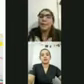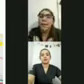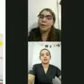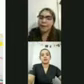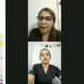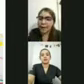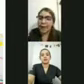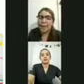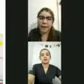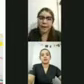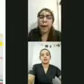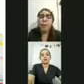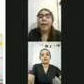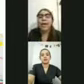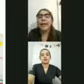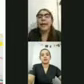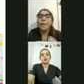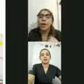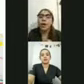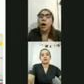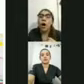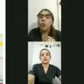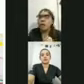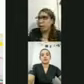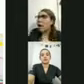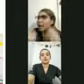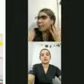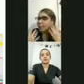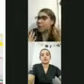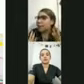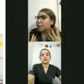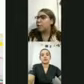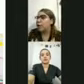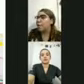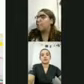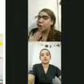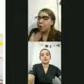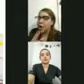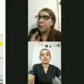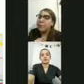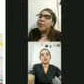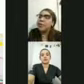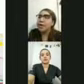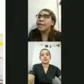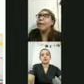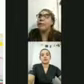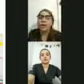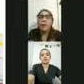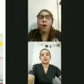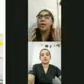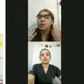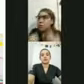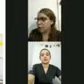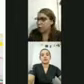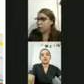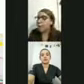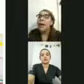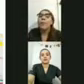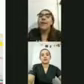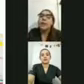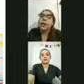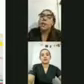sea más fácil, es decir, puede ser el medio auditivo, hay personas que aprenden mejor